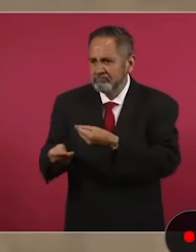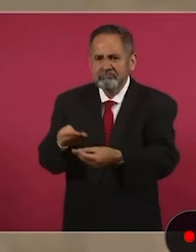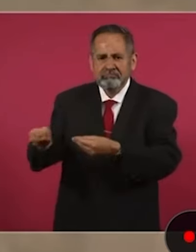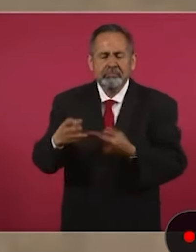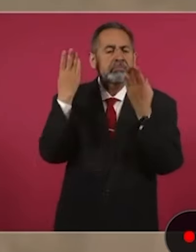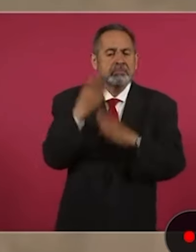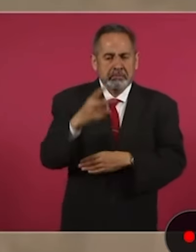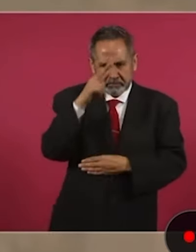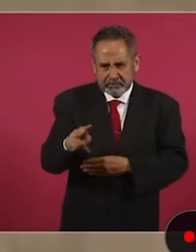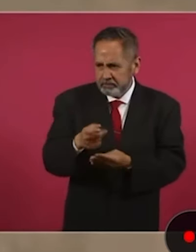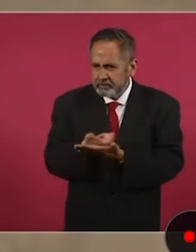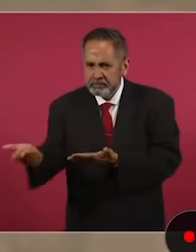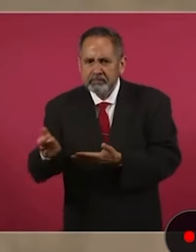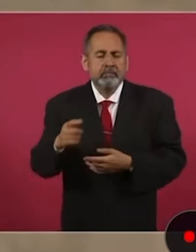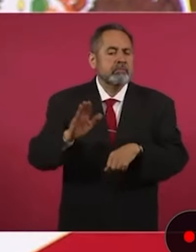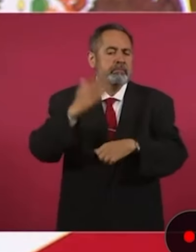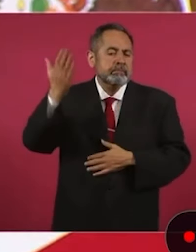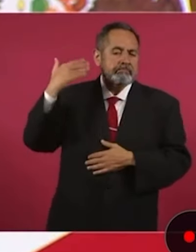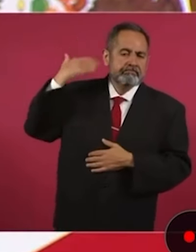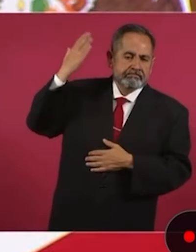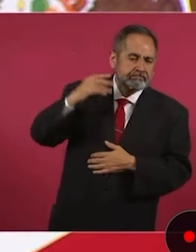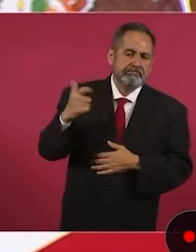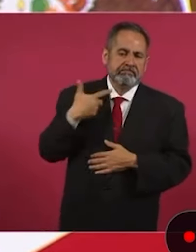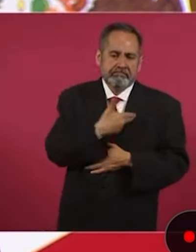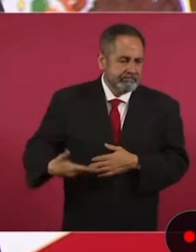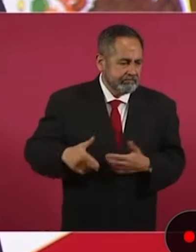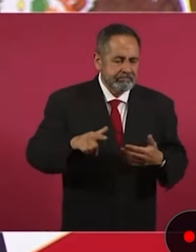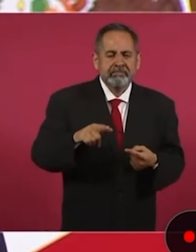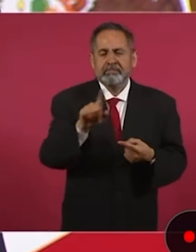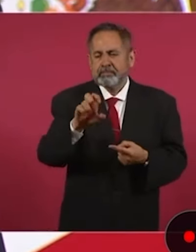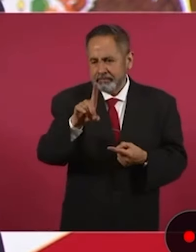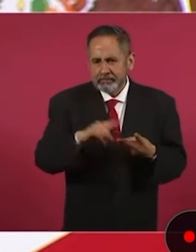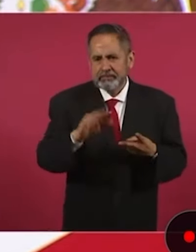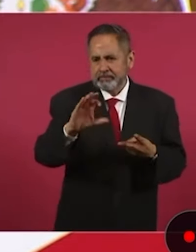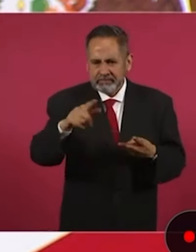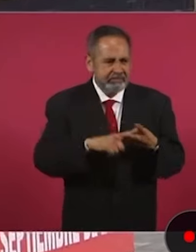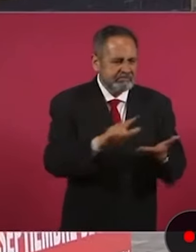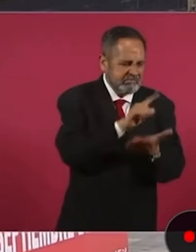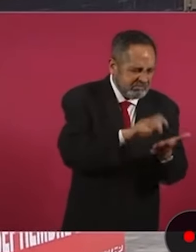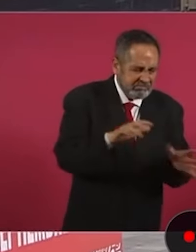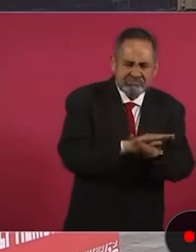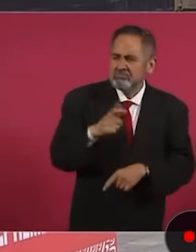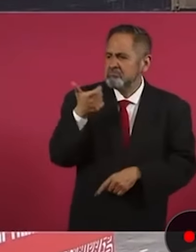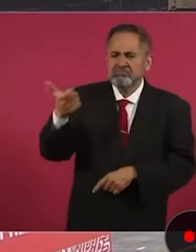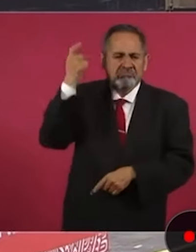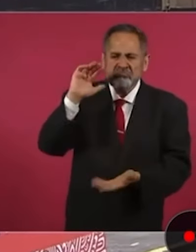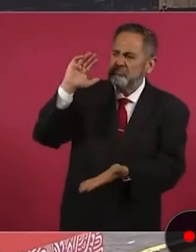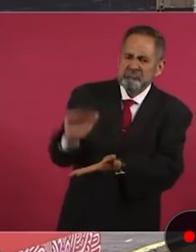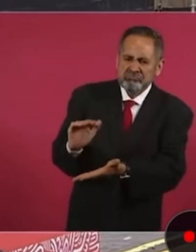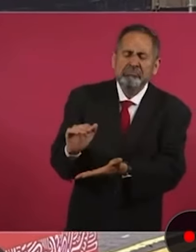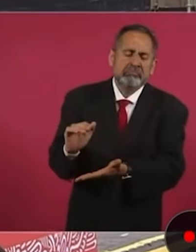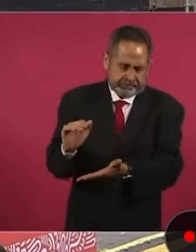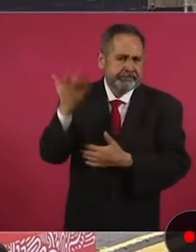el Banco de México para reparar el daño que causaron las reformas de Zedillo y Calderón al reducir el monto de las pensiones de los trabajadores